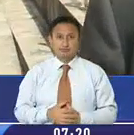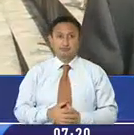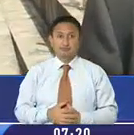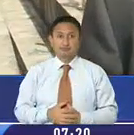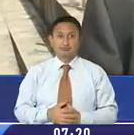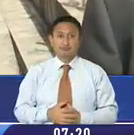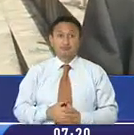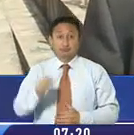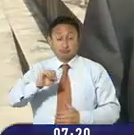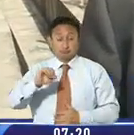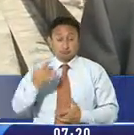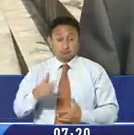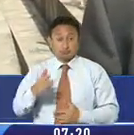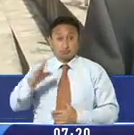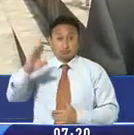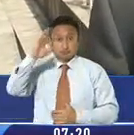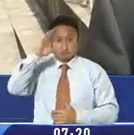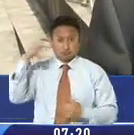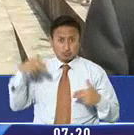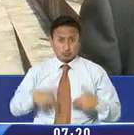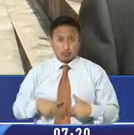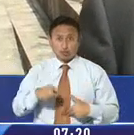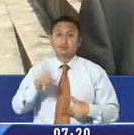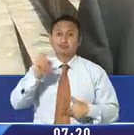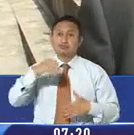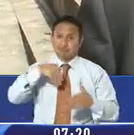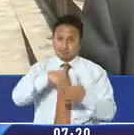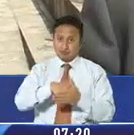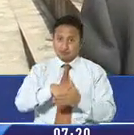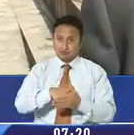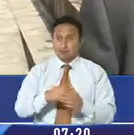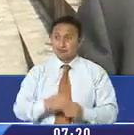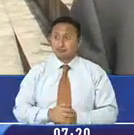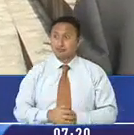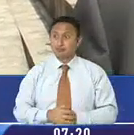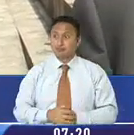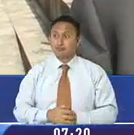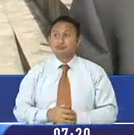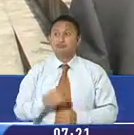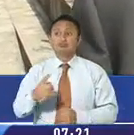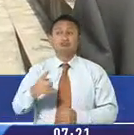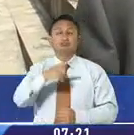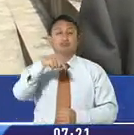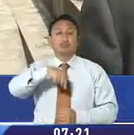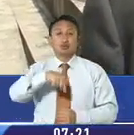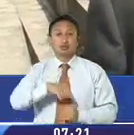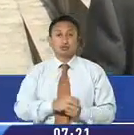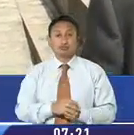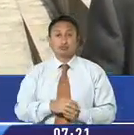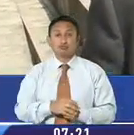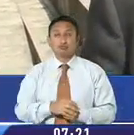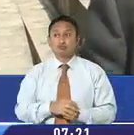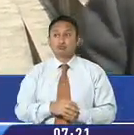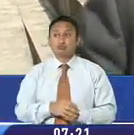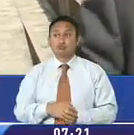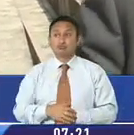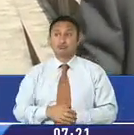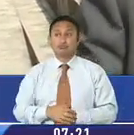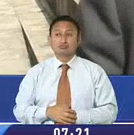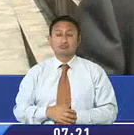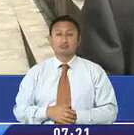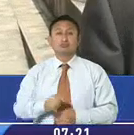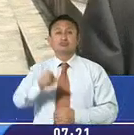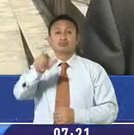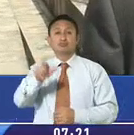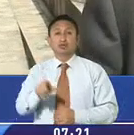los agentes penitenciarios deben tener límites. Aquellos agentes que están penitenciarios, están en contacto directo con las personas privadas